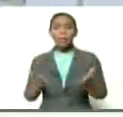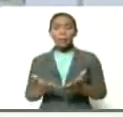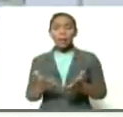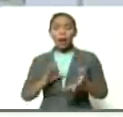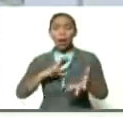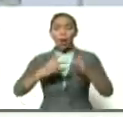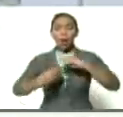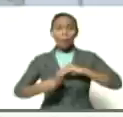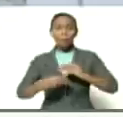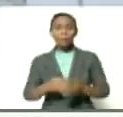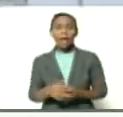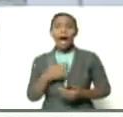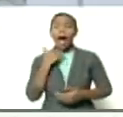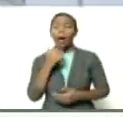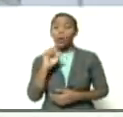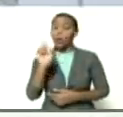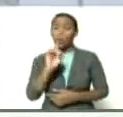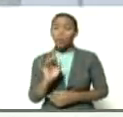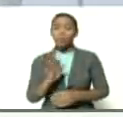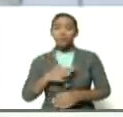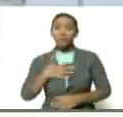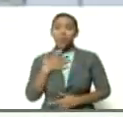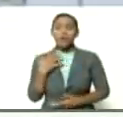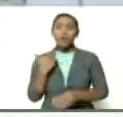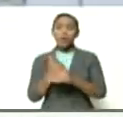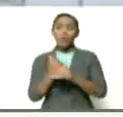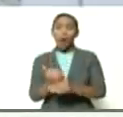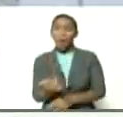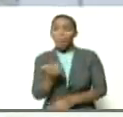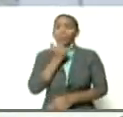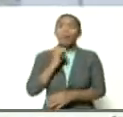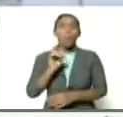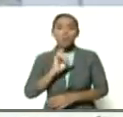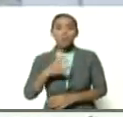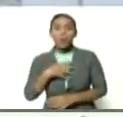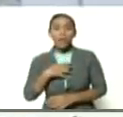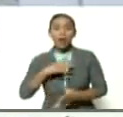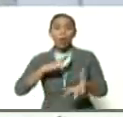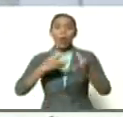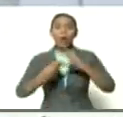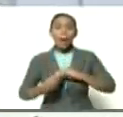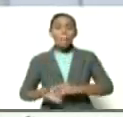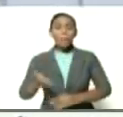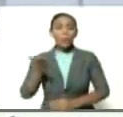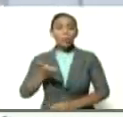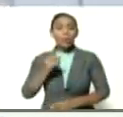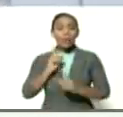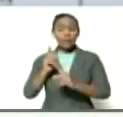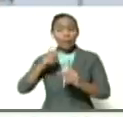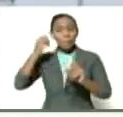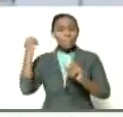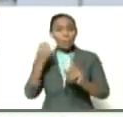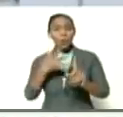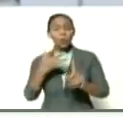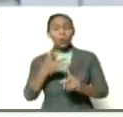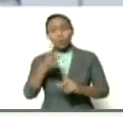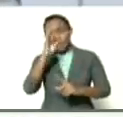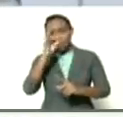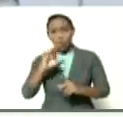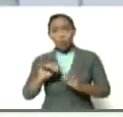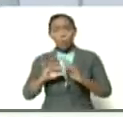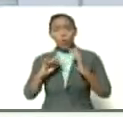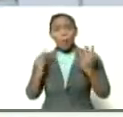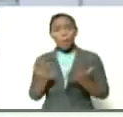CLAP. Hay algo que no puede fallar, hay algo que no debe fallar, y son los CLAP. Y que se ve impactada, sin duda, por la